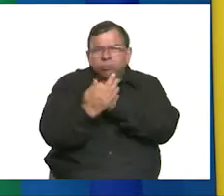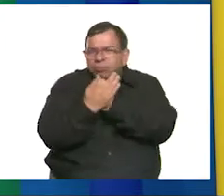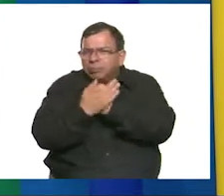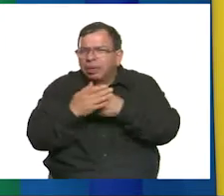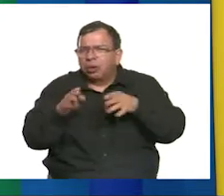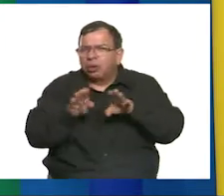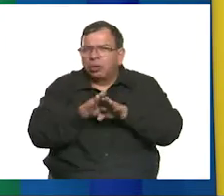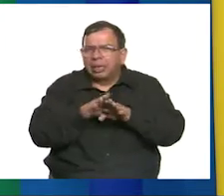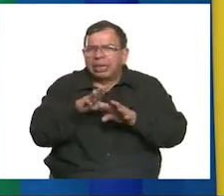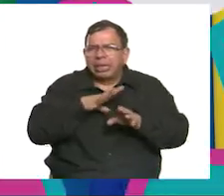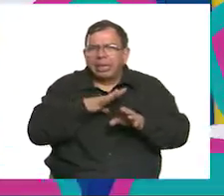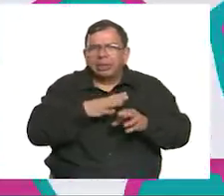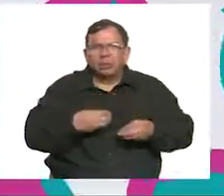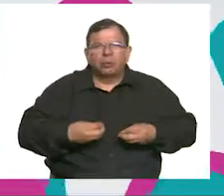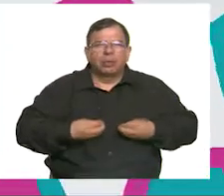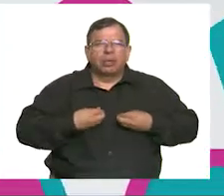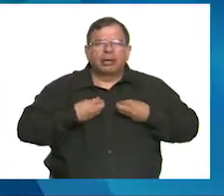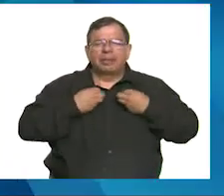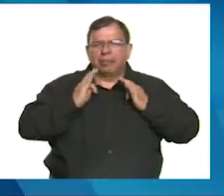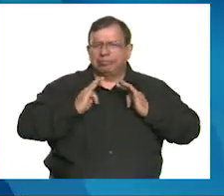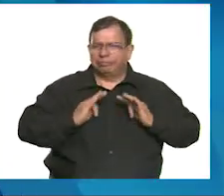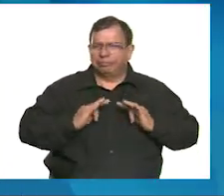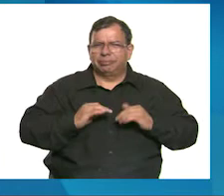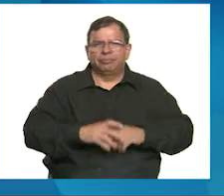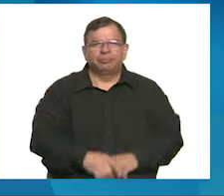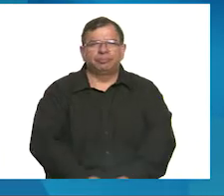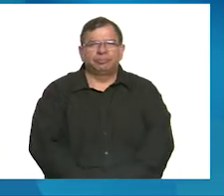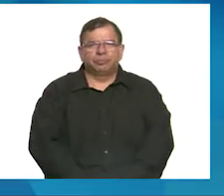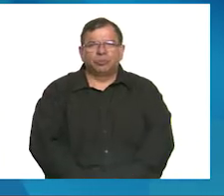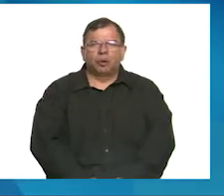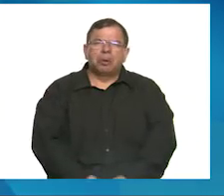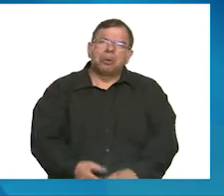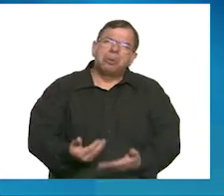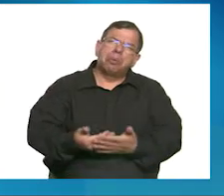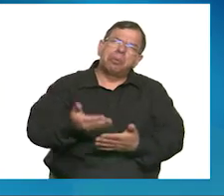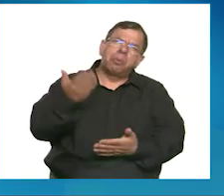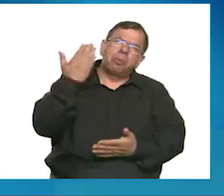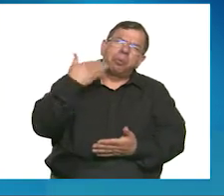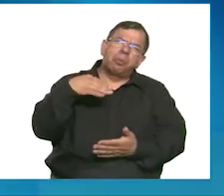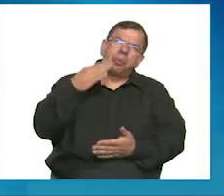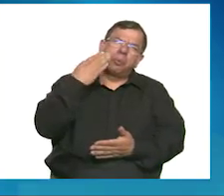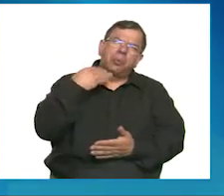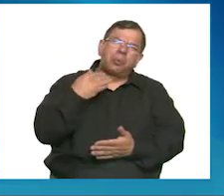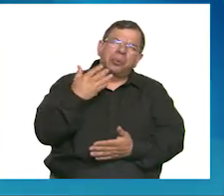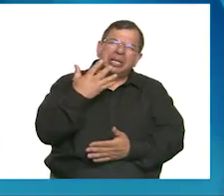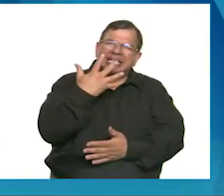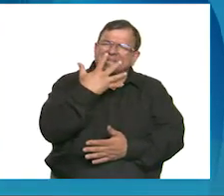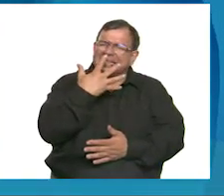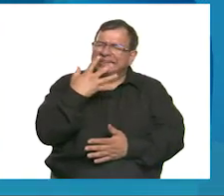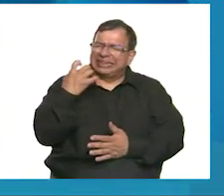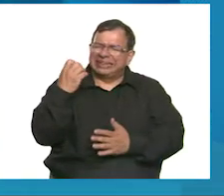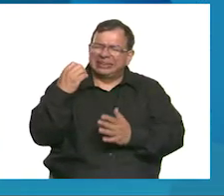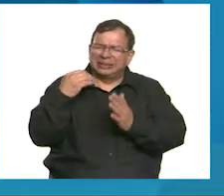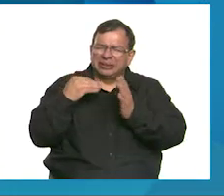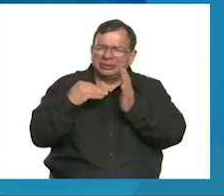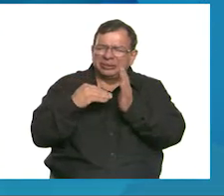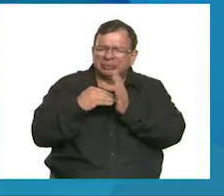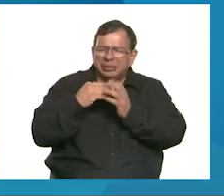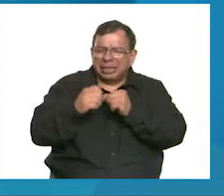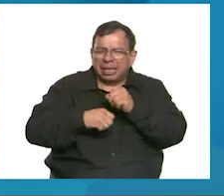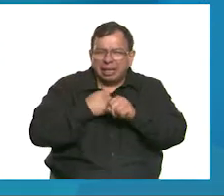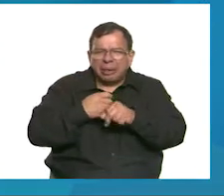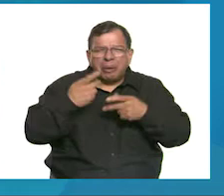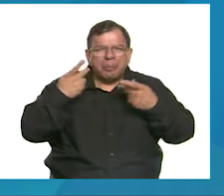y tener una vida más cómoda. Hace aproximadamente 500.000 de años, nuestros antepasados